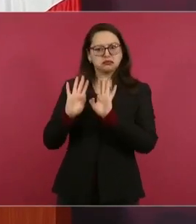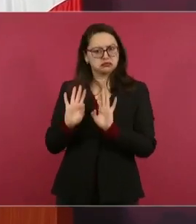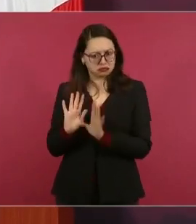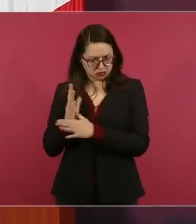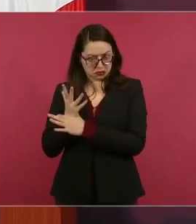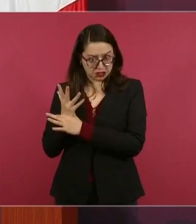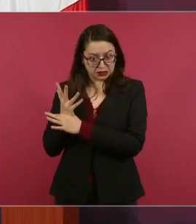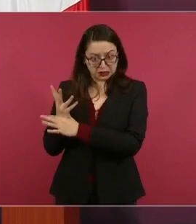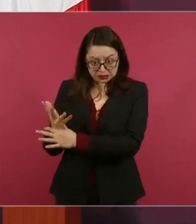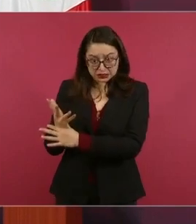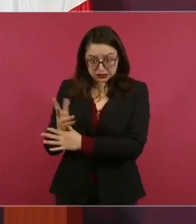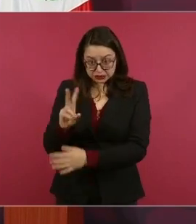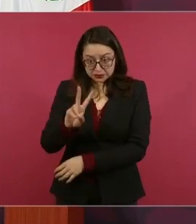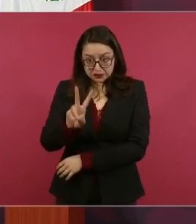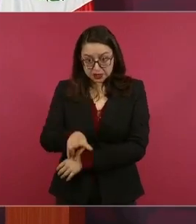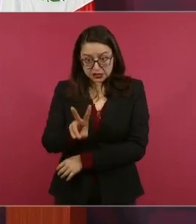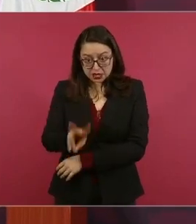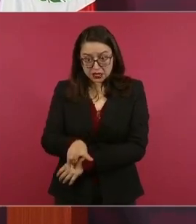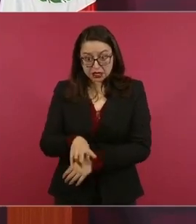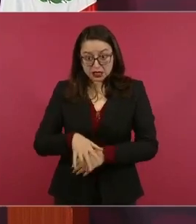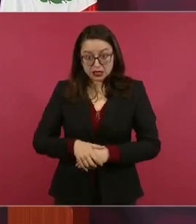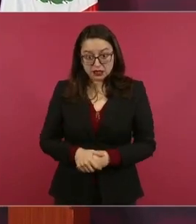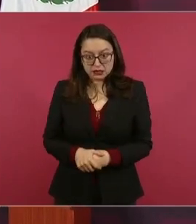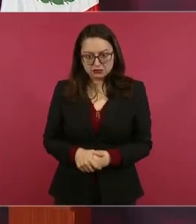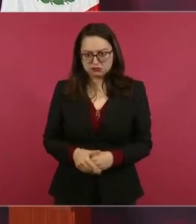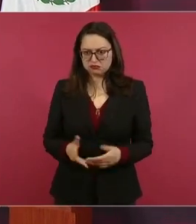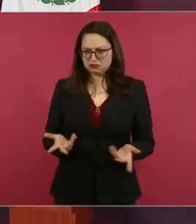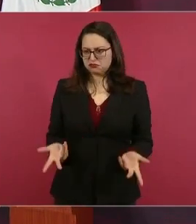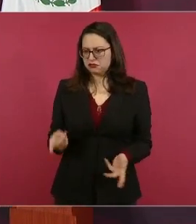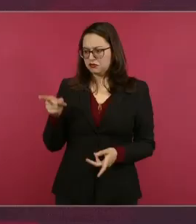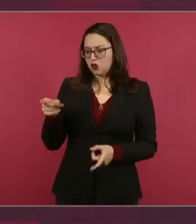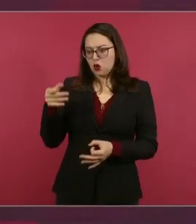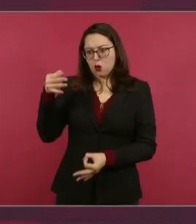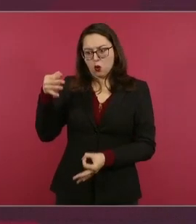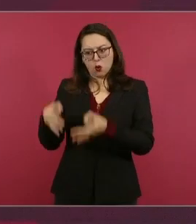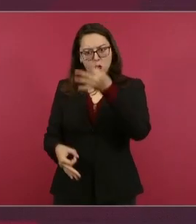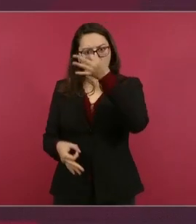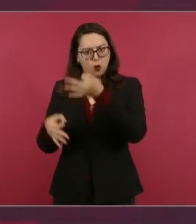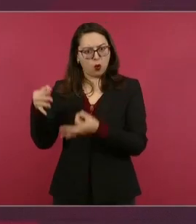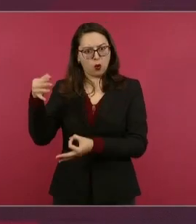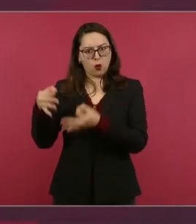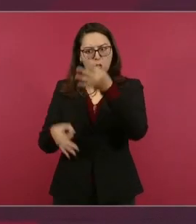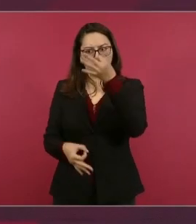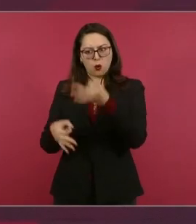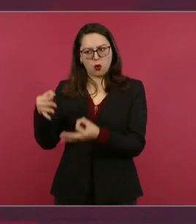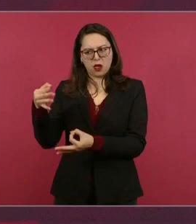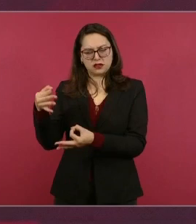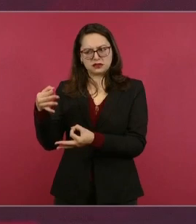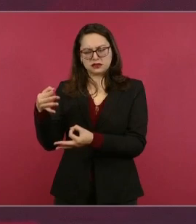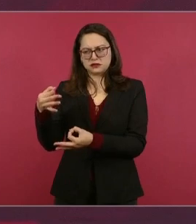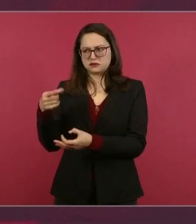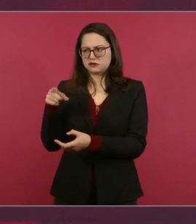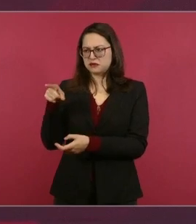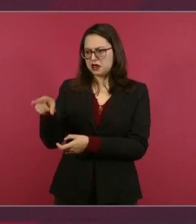Incluso el juez que resuelve no es el titular, es el sábado.